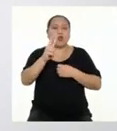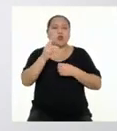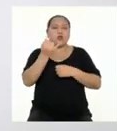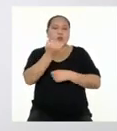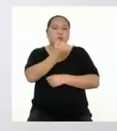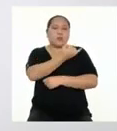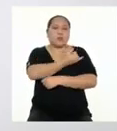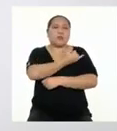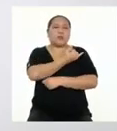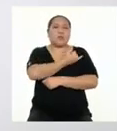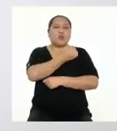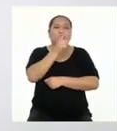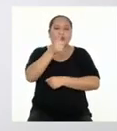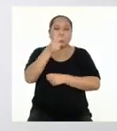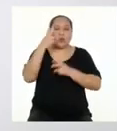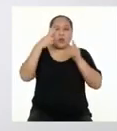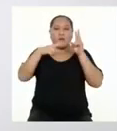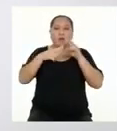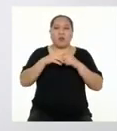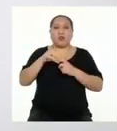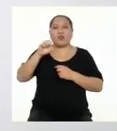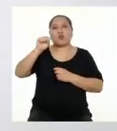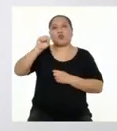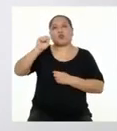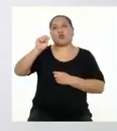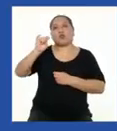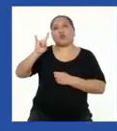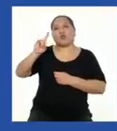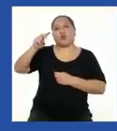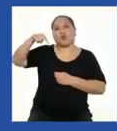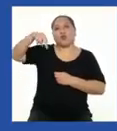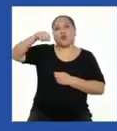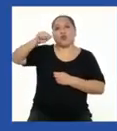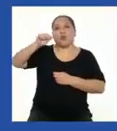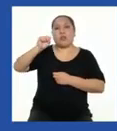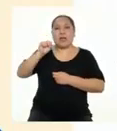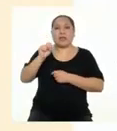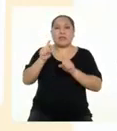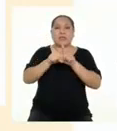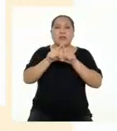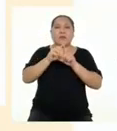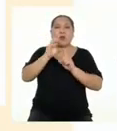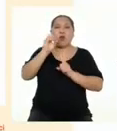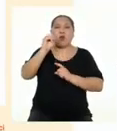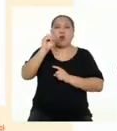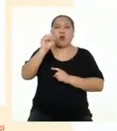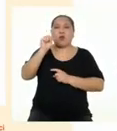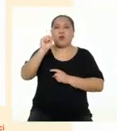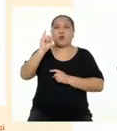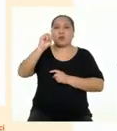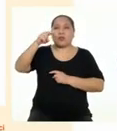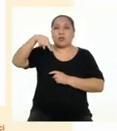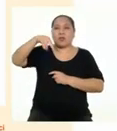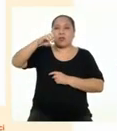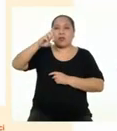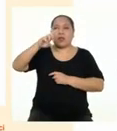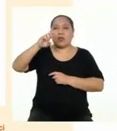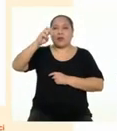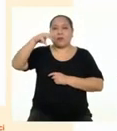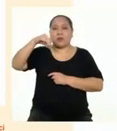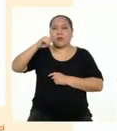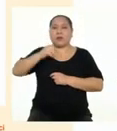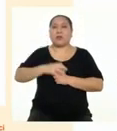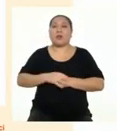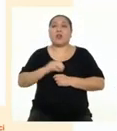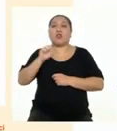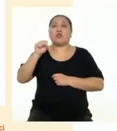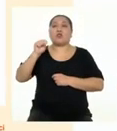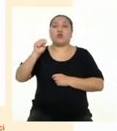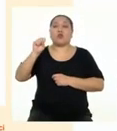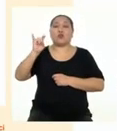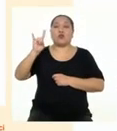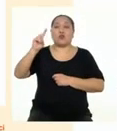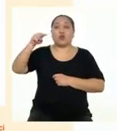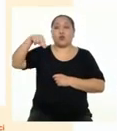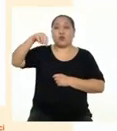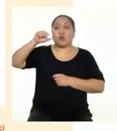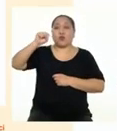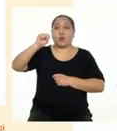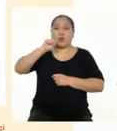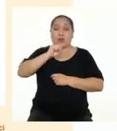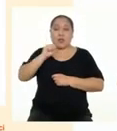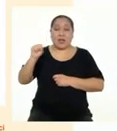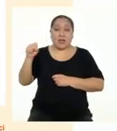labor reguladora en nuestro país, SUNAS y OSINERMIN. La SUNAS es la Superintendencia Nacional